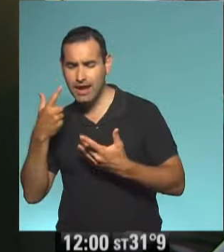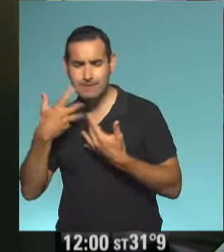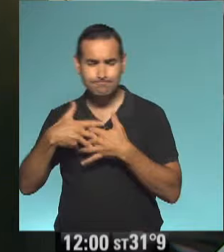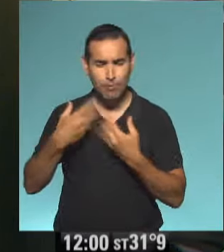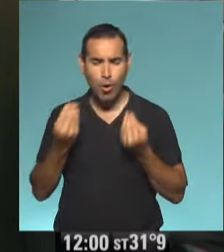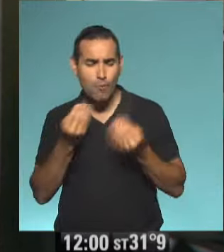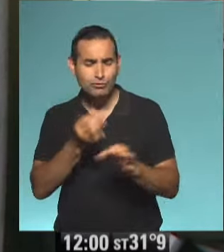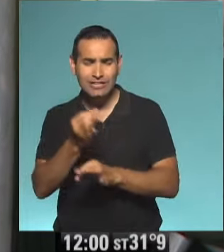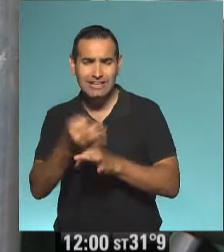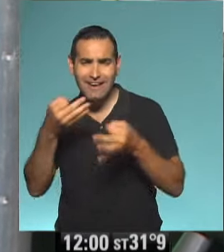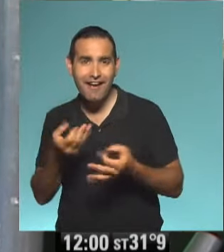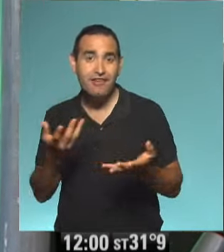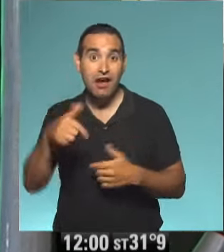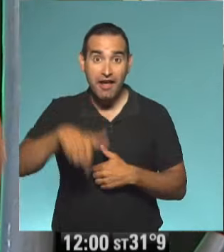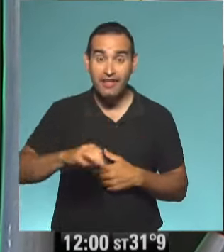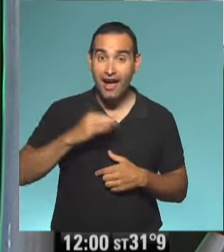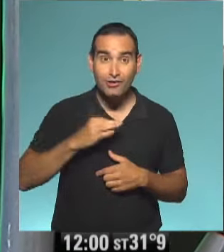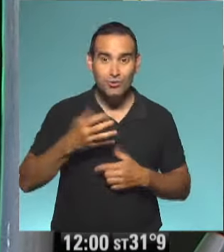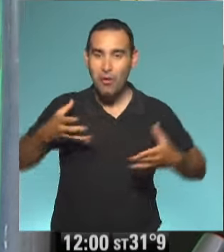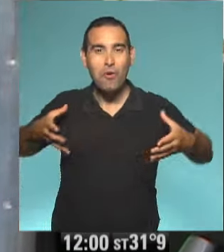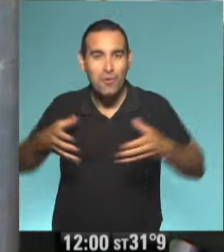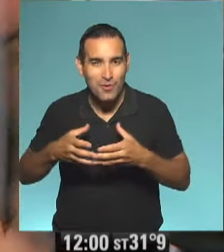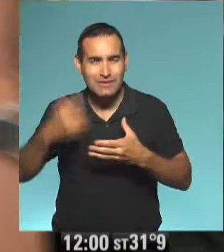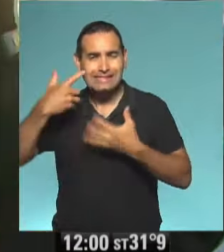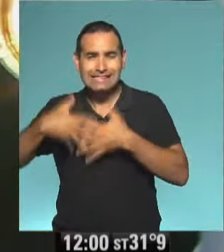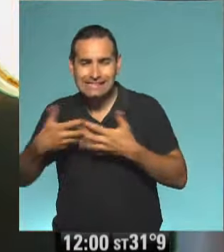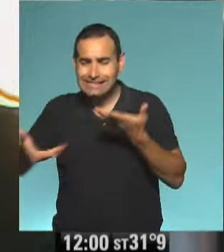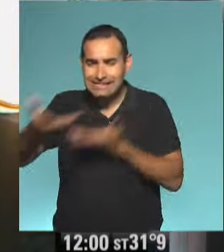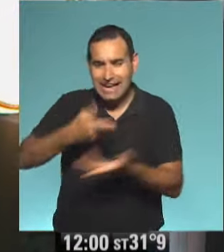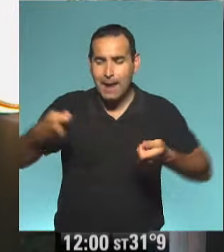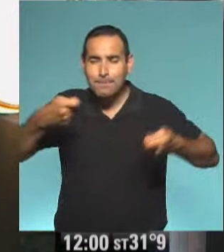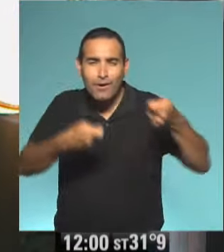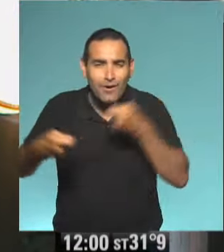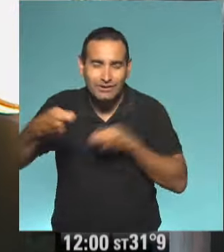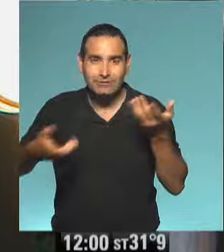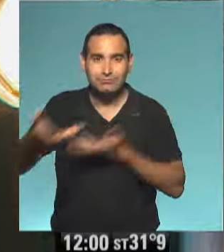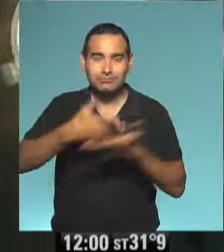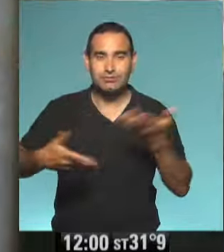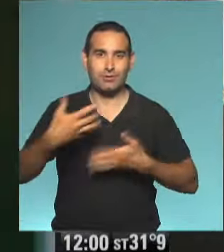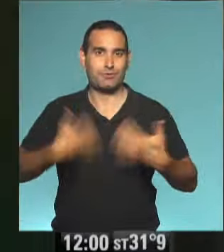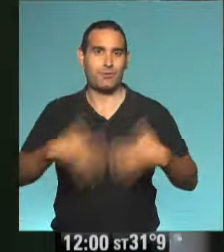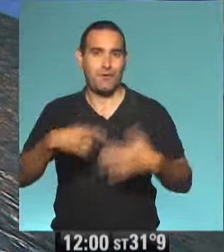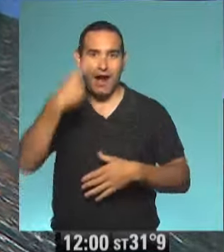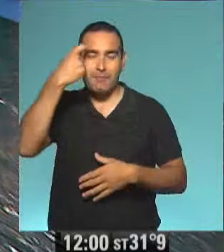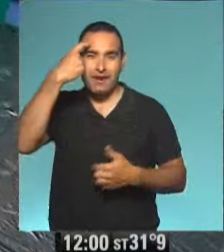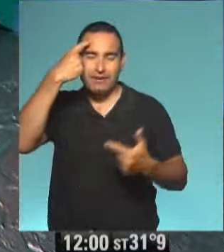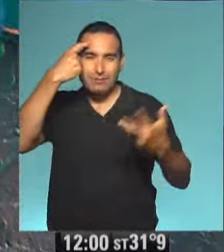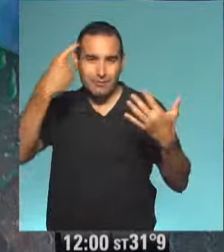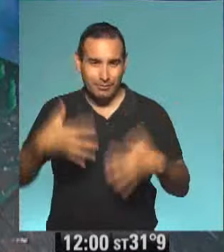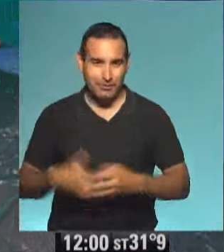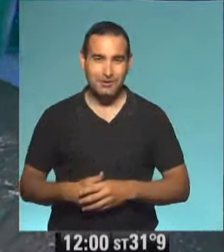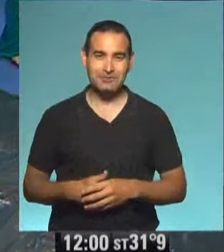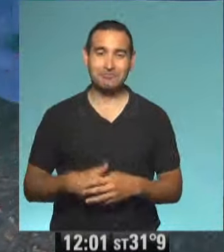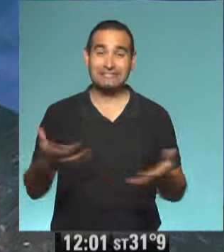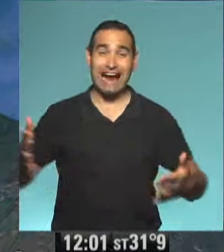los chicos y las chicas. Y este año lo pensamos juntos, con otros. Entonces todos aportamos y el conocimiento se hizo más rico. ¡Qué lindo! Mira, no nos